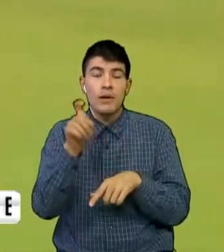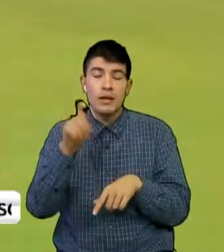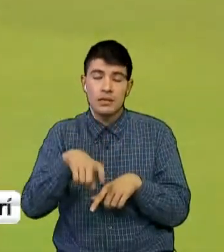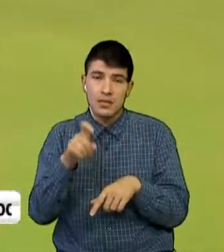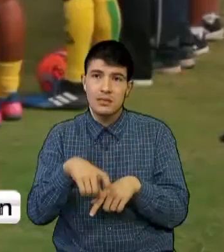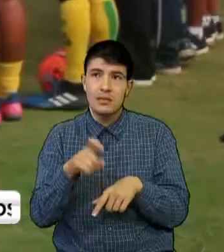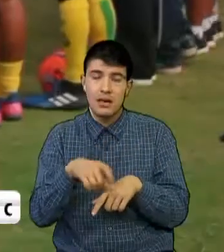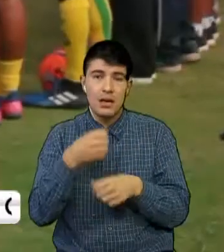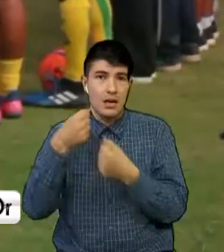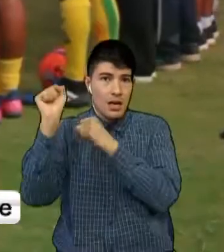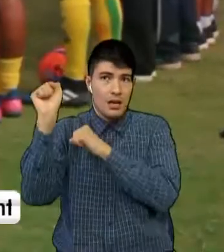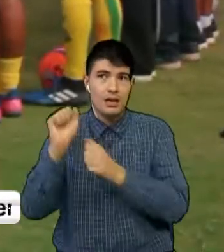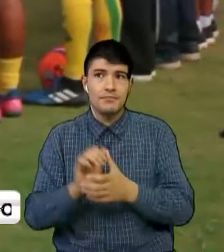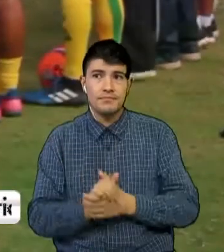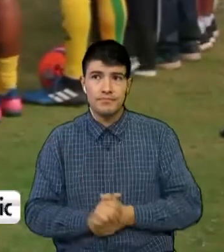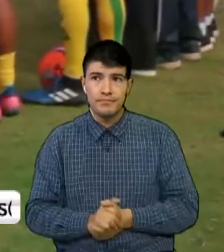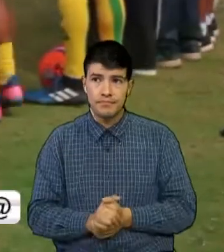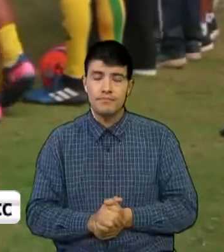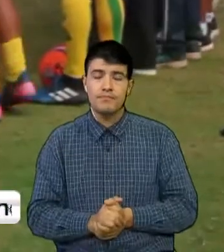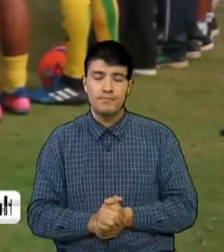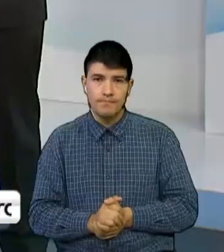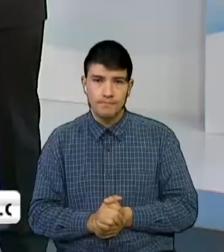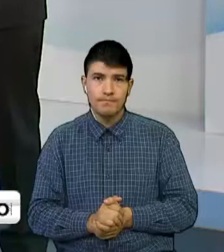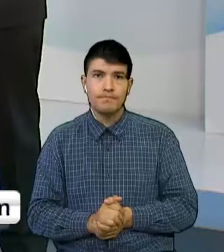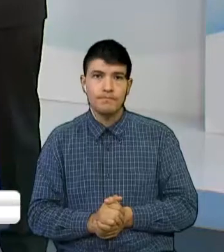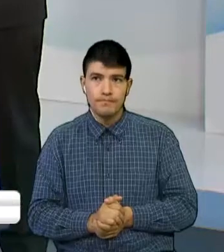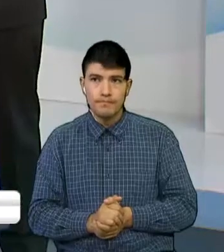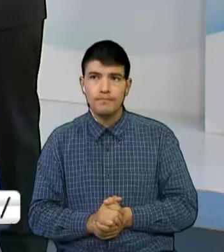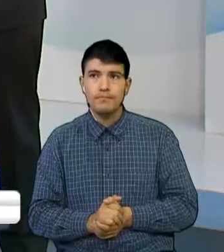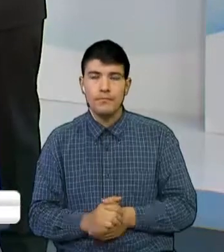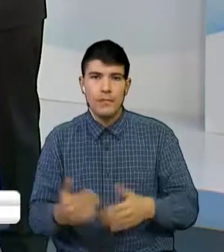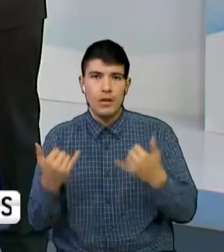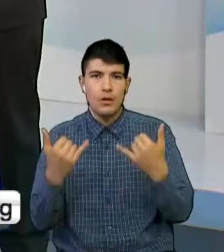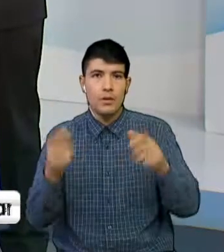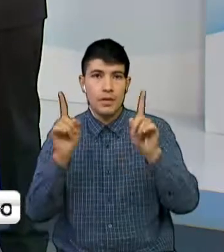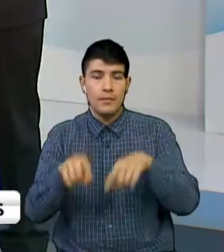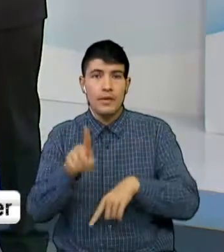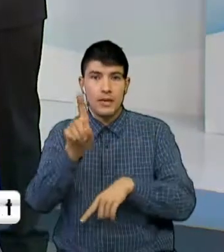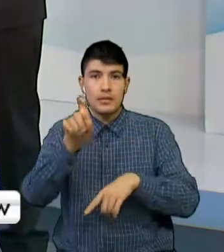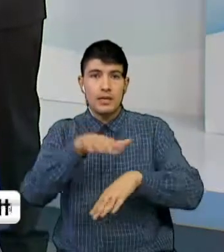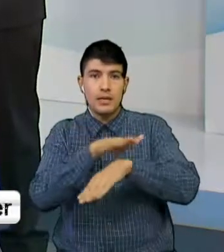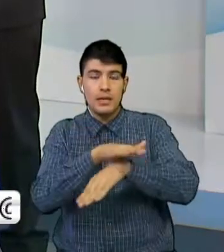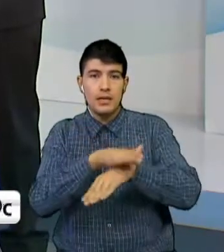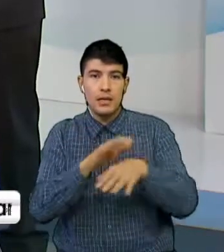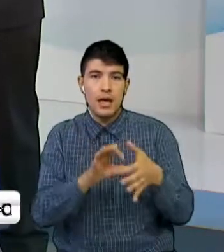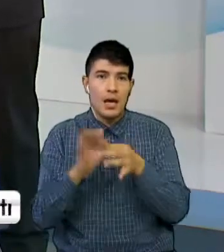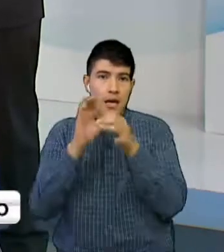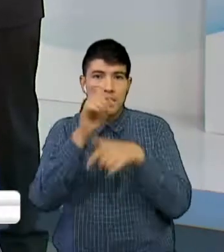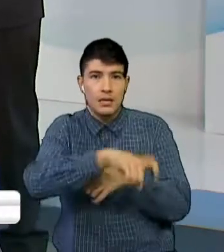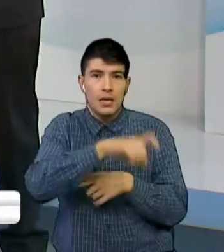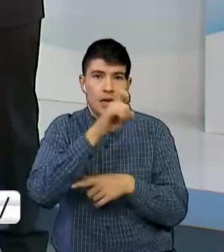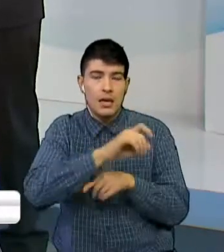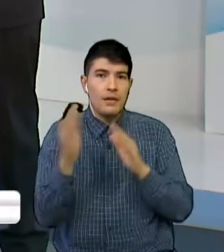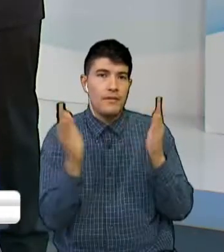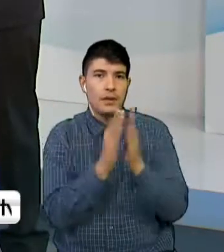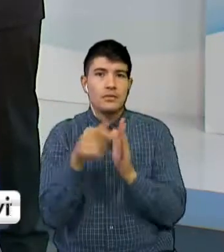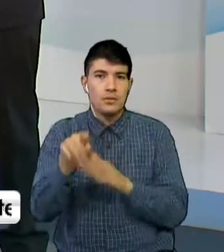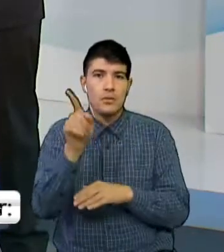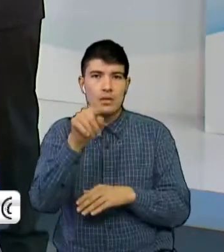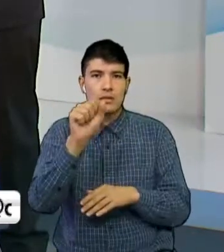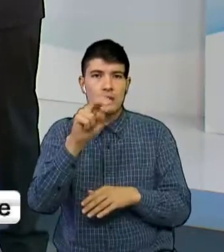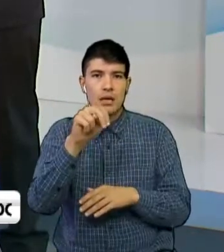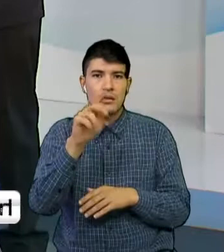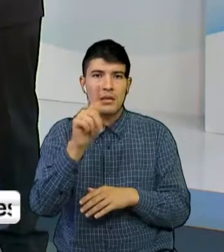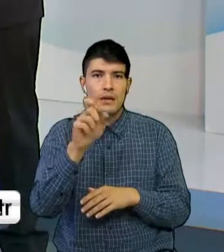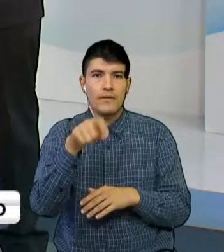esperar que alianza y sentado en parte los jaguares pierda ante águilas y hoy también a las seis de la tarde alianza petrolera se juega la vida frente a independiente santa fe en el